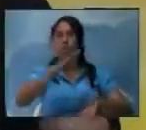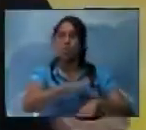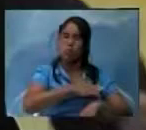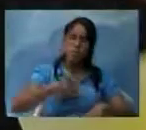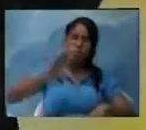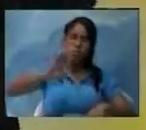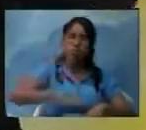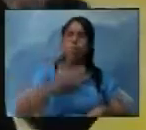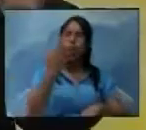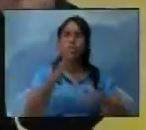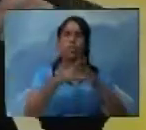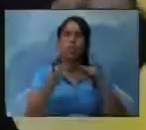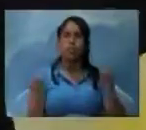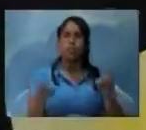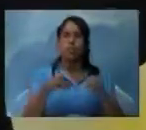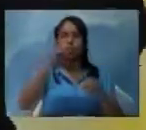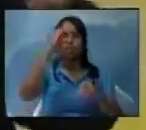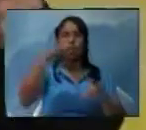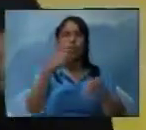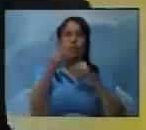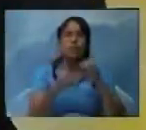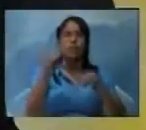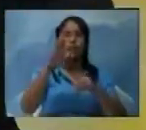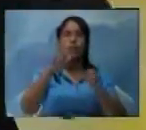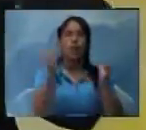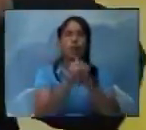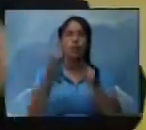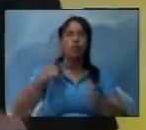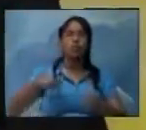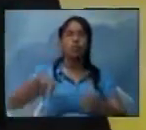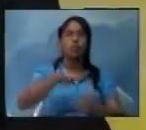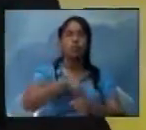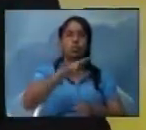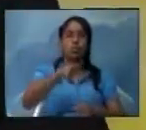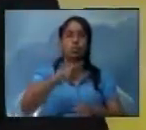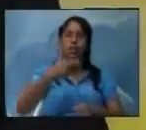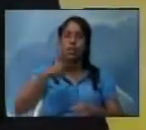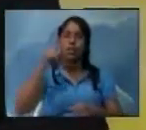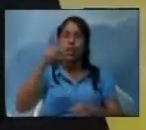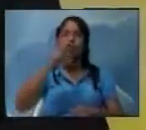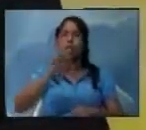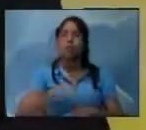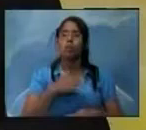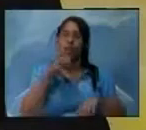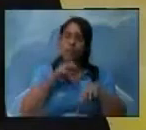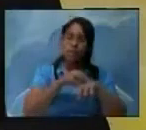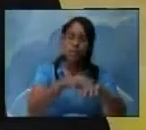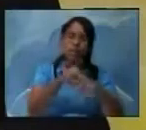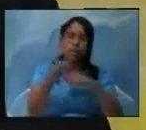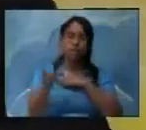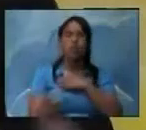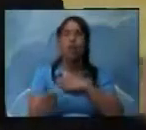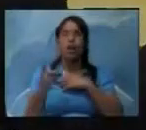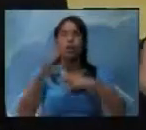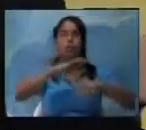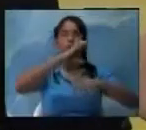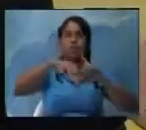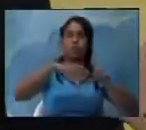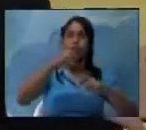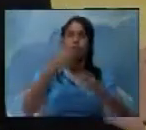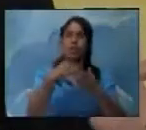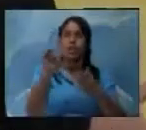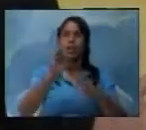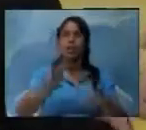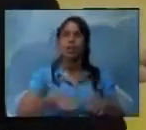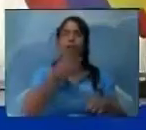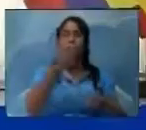puede, un Dios que lo hace, un Dios que está con nosotros y Él puede llevarnos a los satélites. Claro que